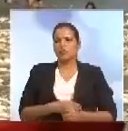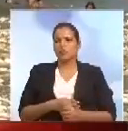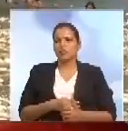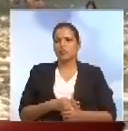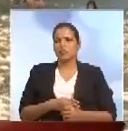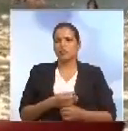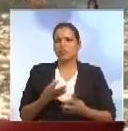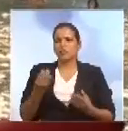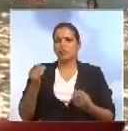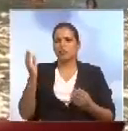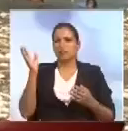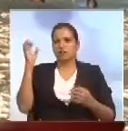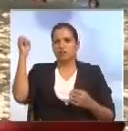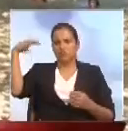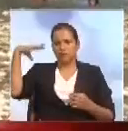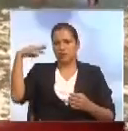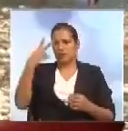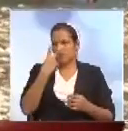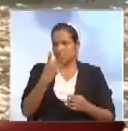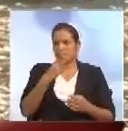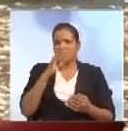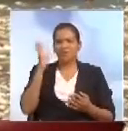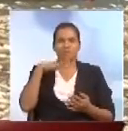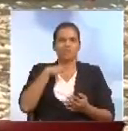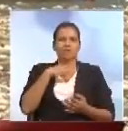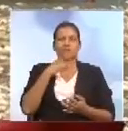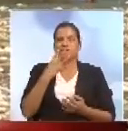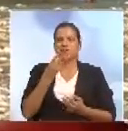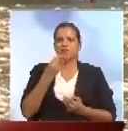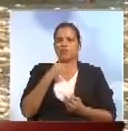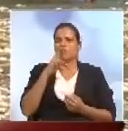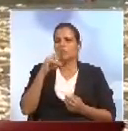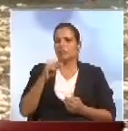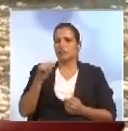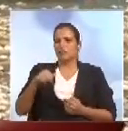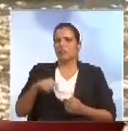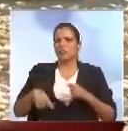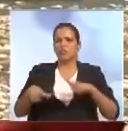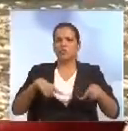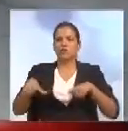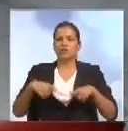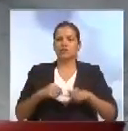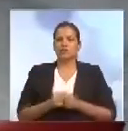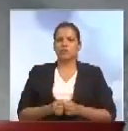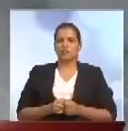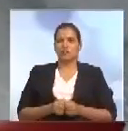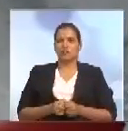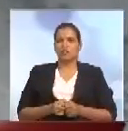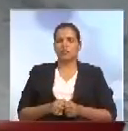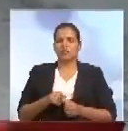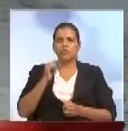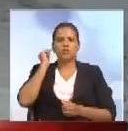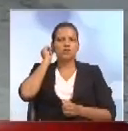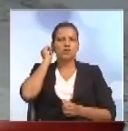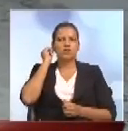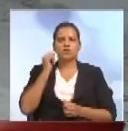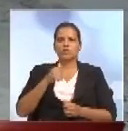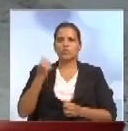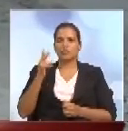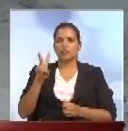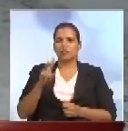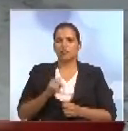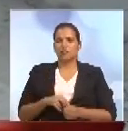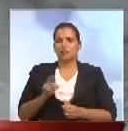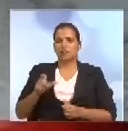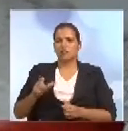porque son cuando viene el sol, ese es un problema que el olor no se soporta. Graciela Carpio y Marisela